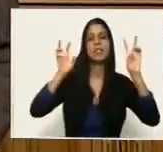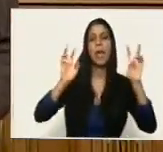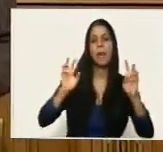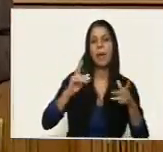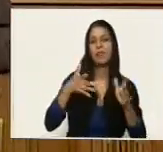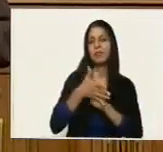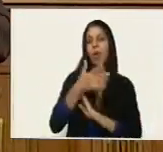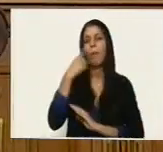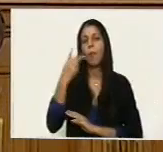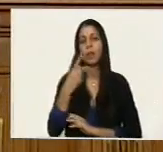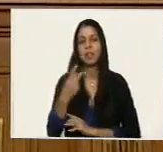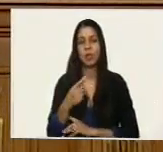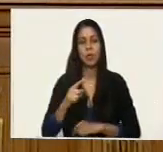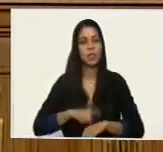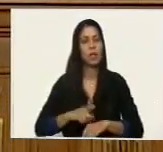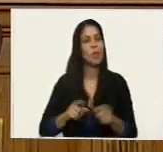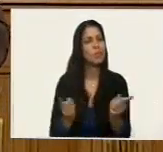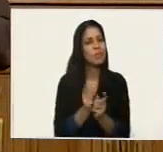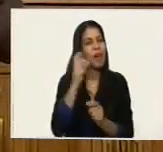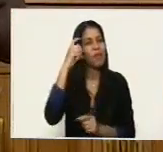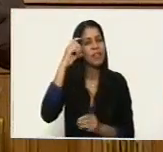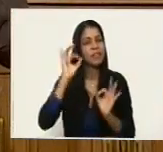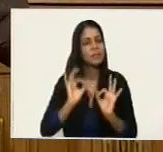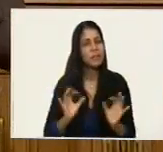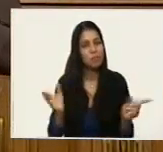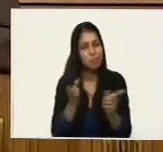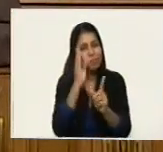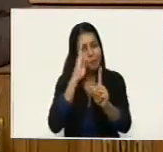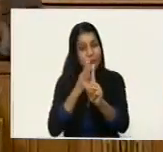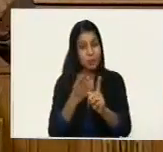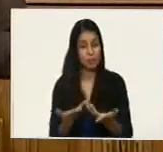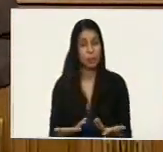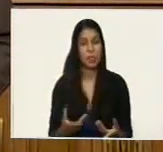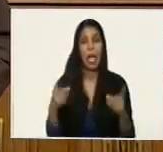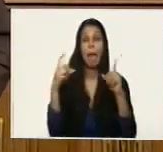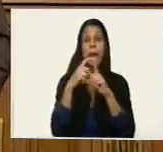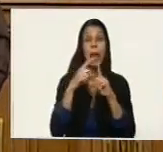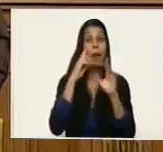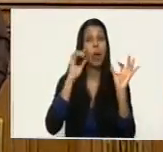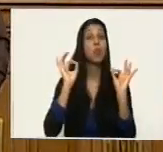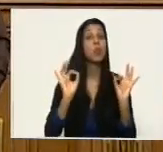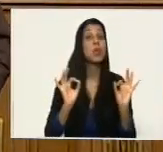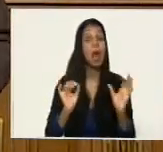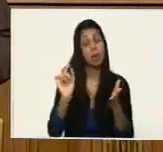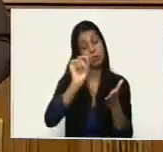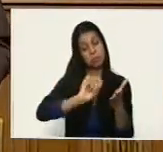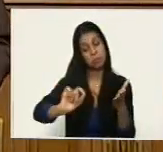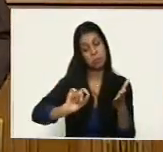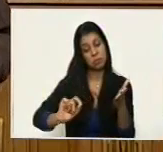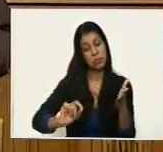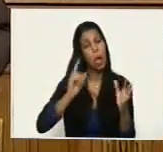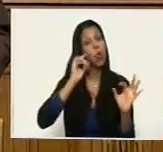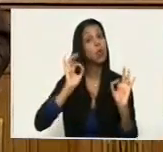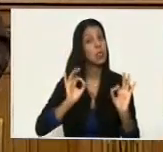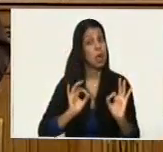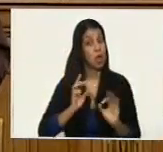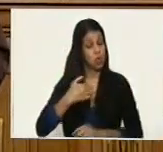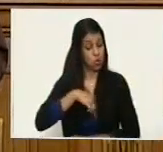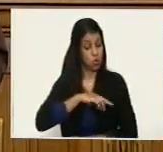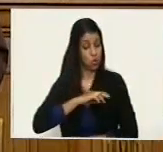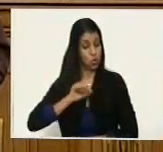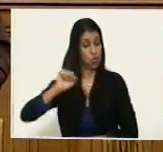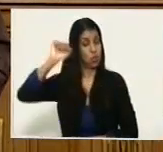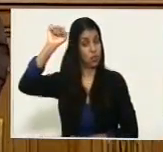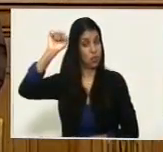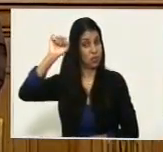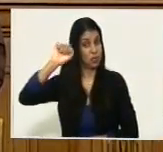determinada. Entonces, con la palabra, yo lo que digo es eso, que las palabras hay que manejarlas con cuidado. Nosotros, la izquierda, soltábamos muy